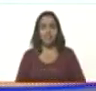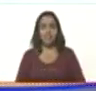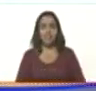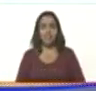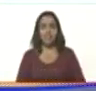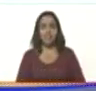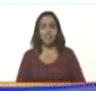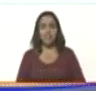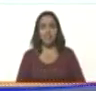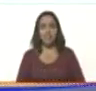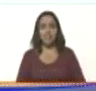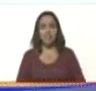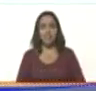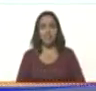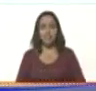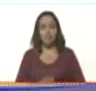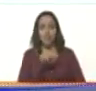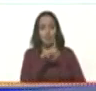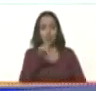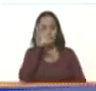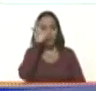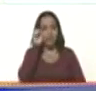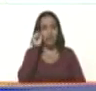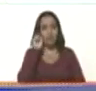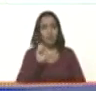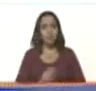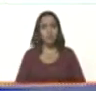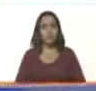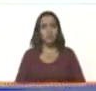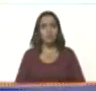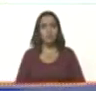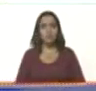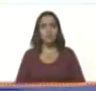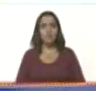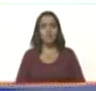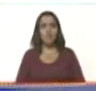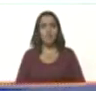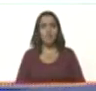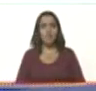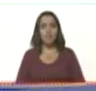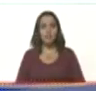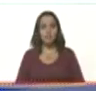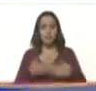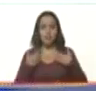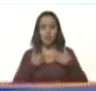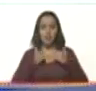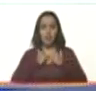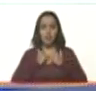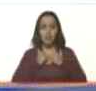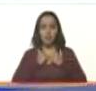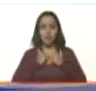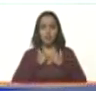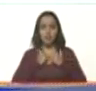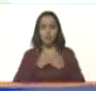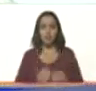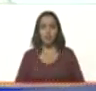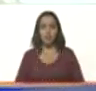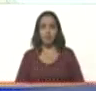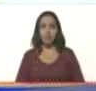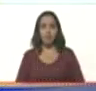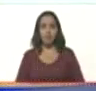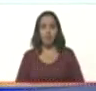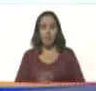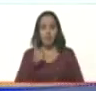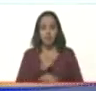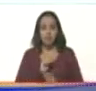No has aprendido. Bueno, Aristóbulo, fíjate. Creo que la todo eso tiene que convertirse en